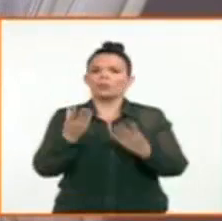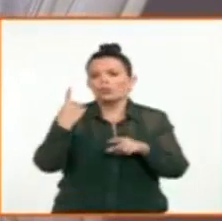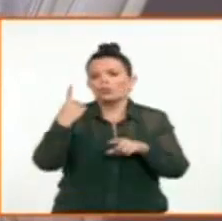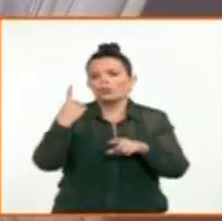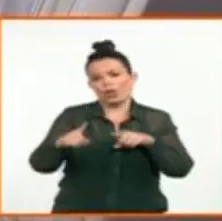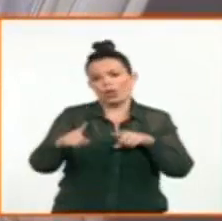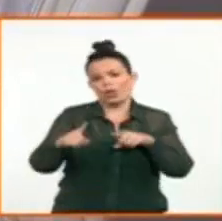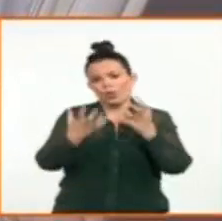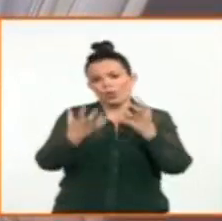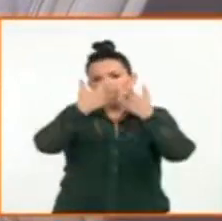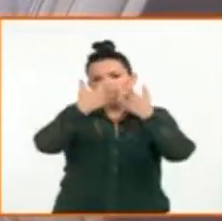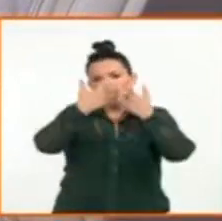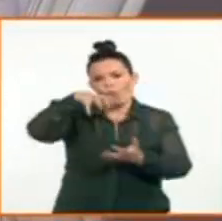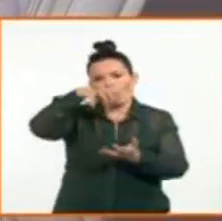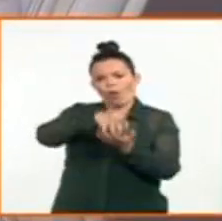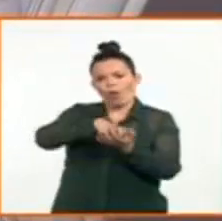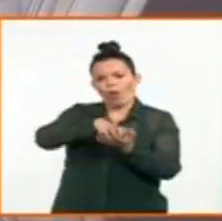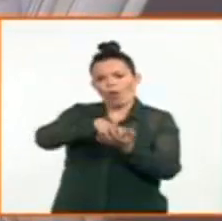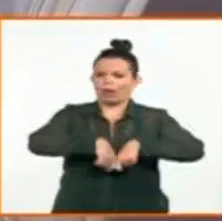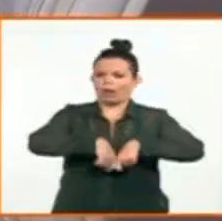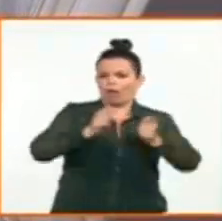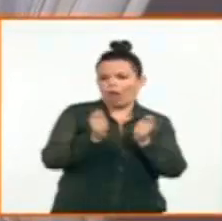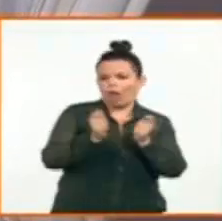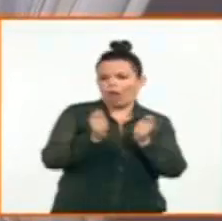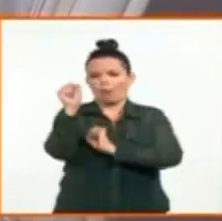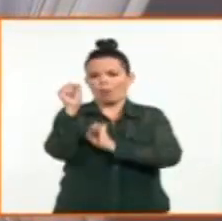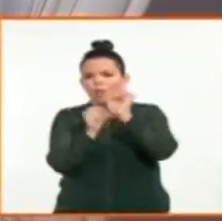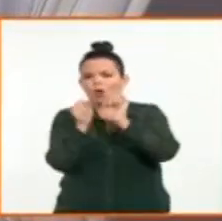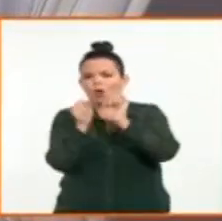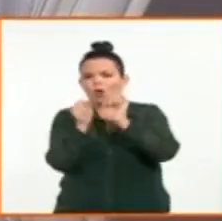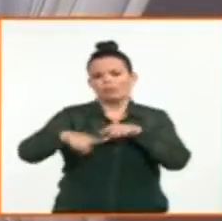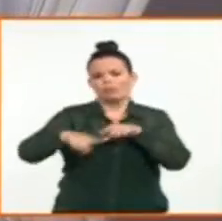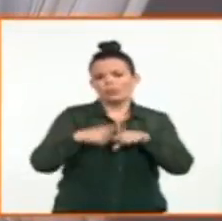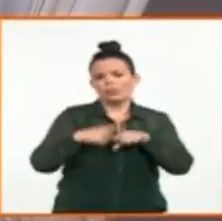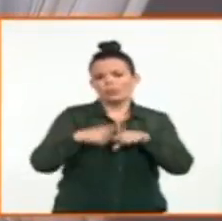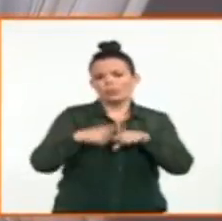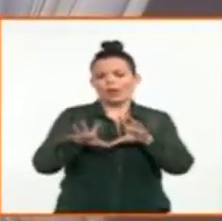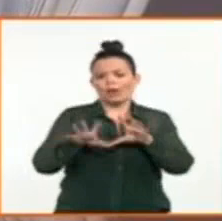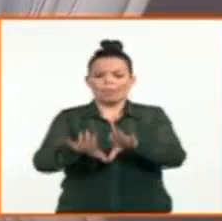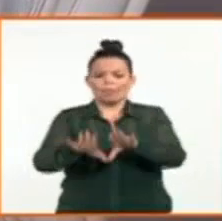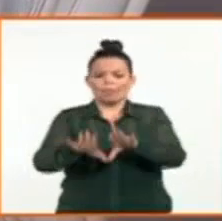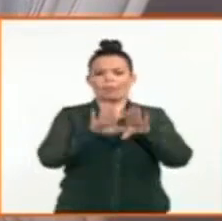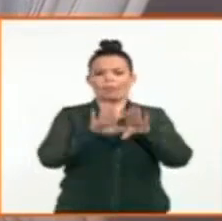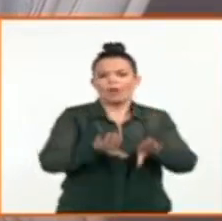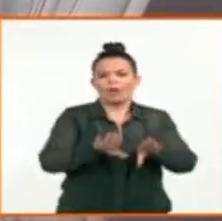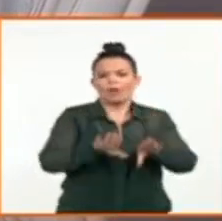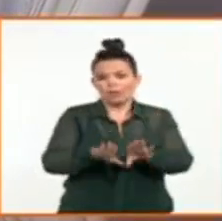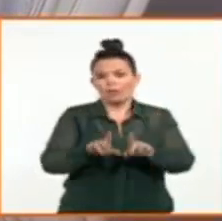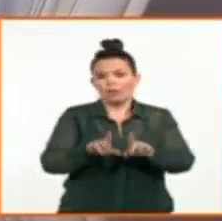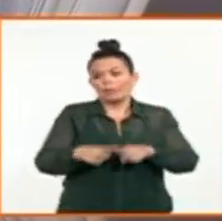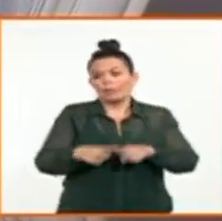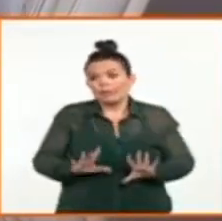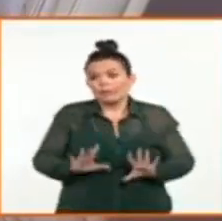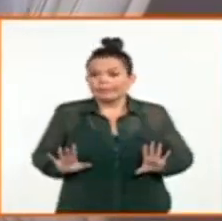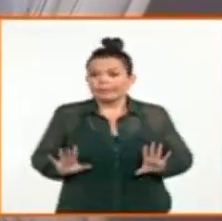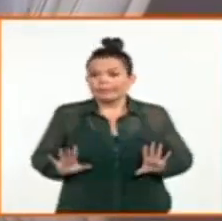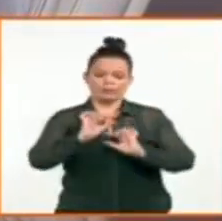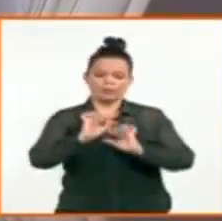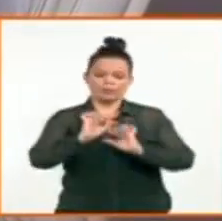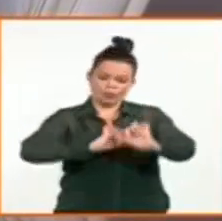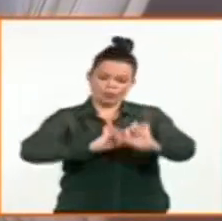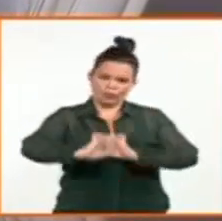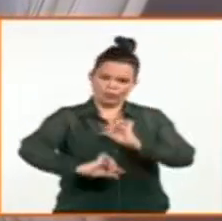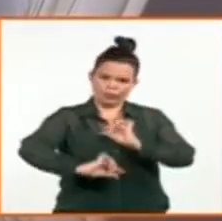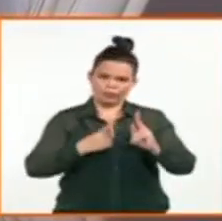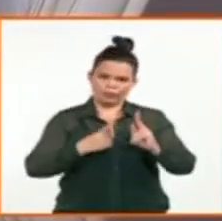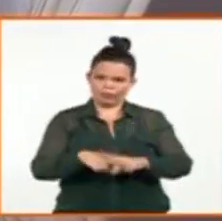piezas oportunamente, trabajo de innovadores, pero sin duda son algunos de los elementos que hay que destacar, y mucho queda